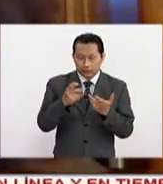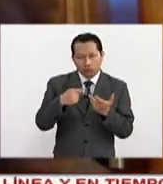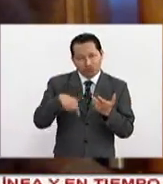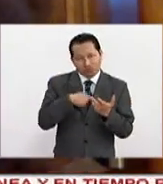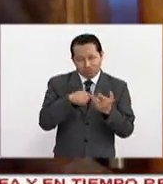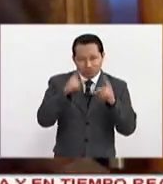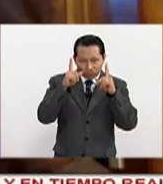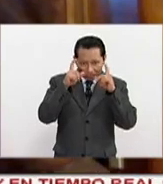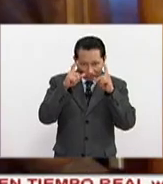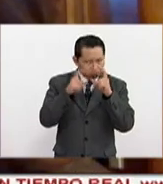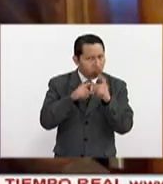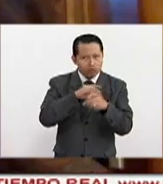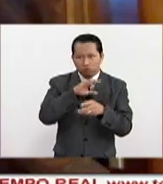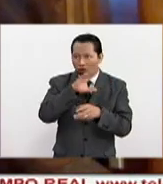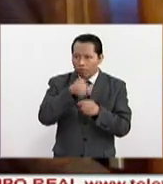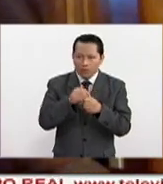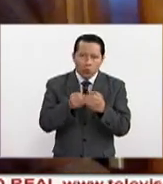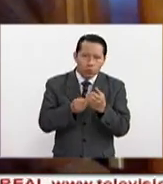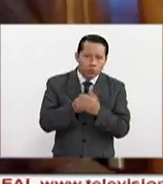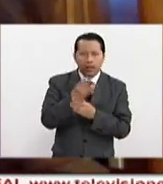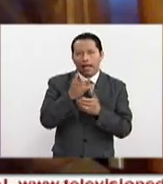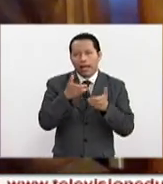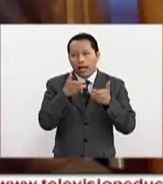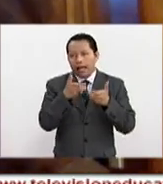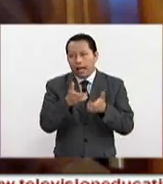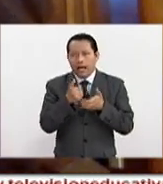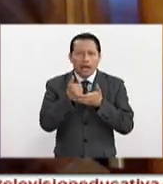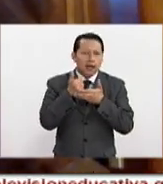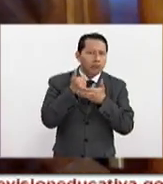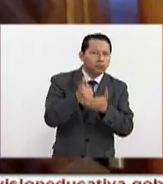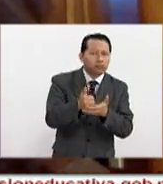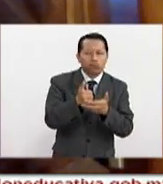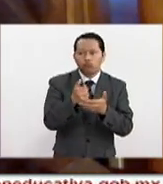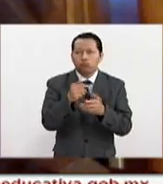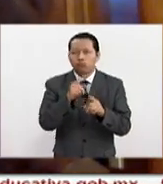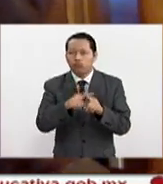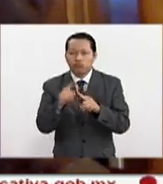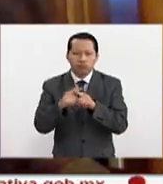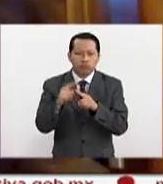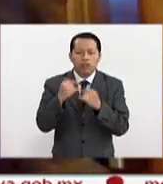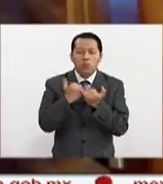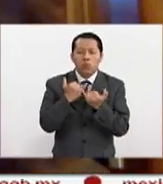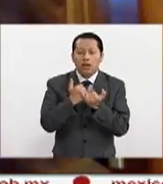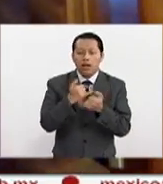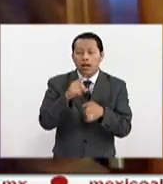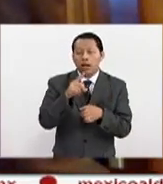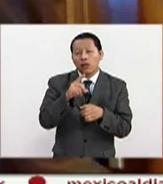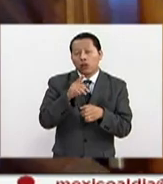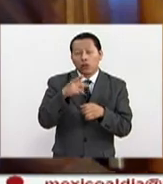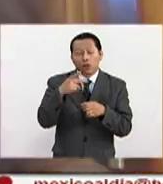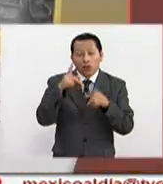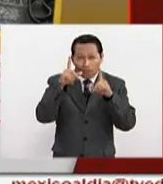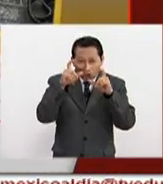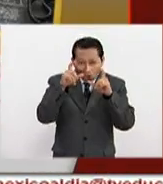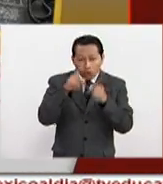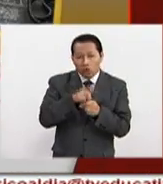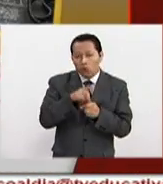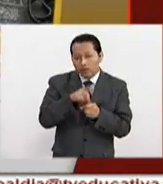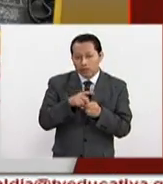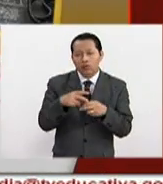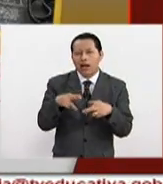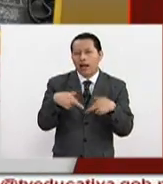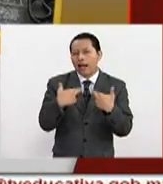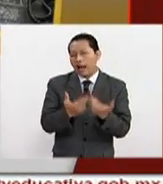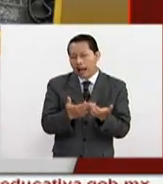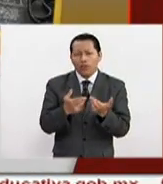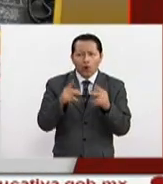fotógrafos salieron todos a la calle a ayudar, pero además han estado donando sus fotografías, regalando